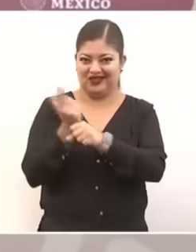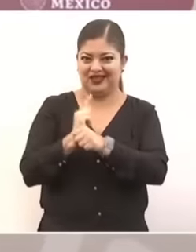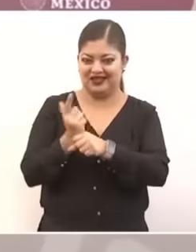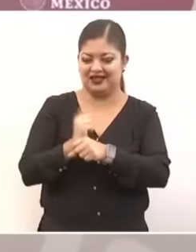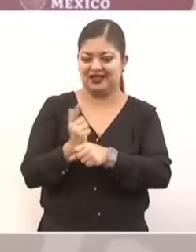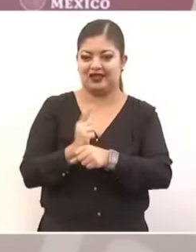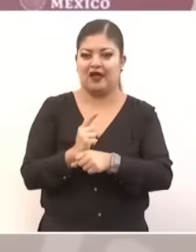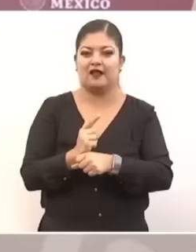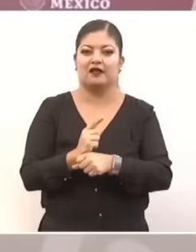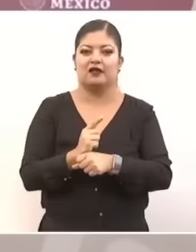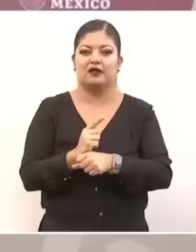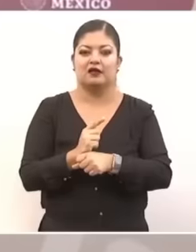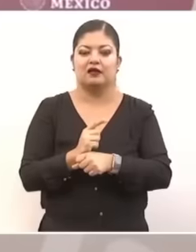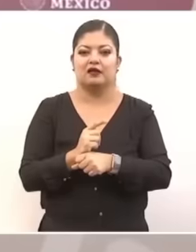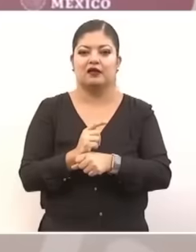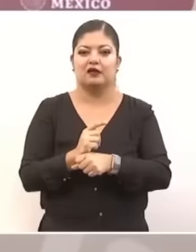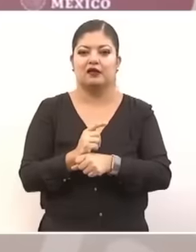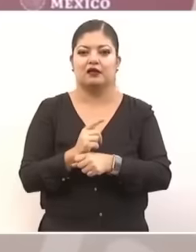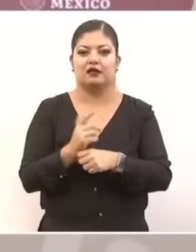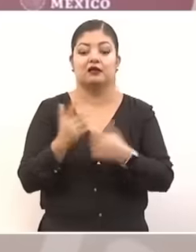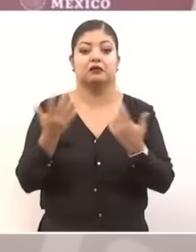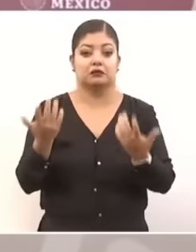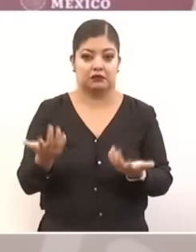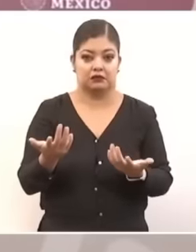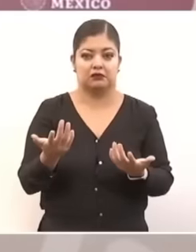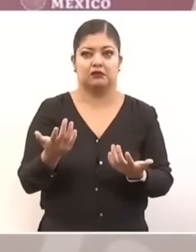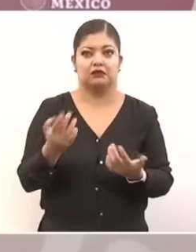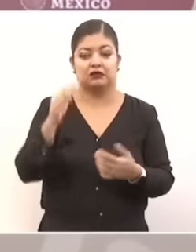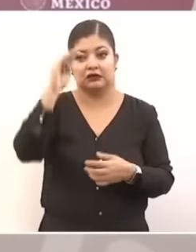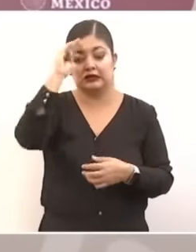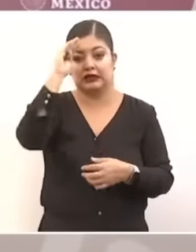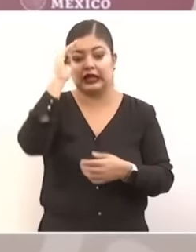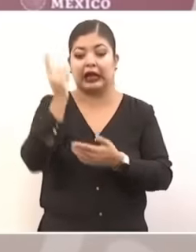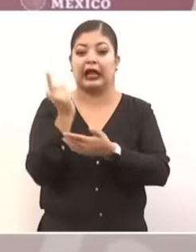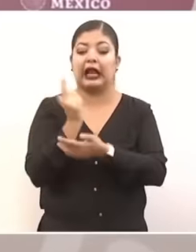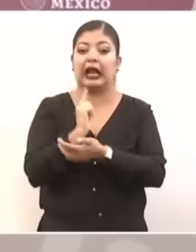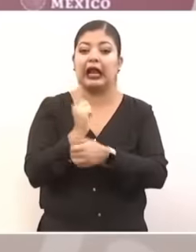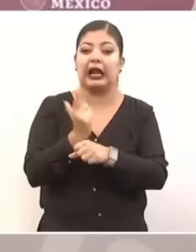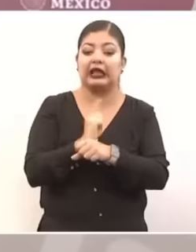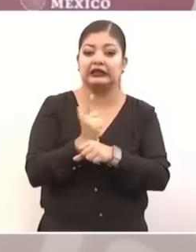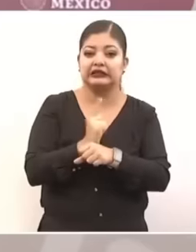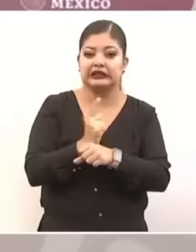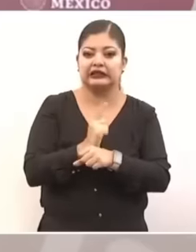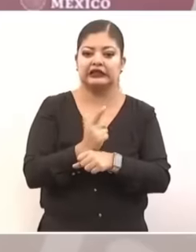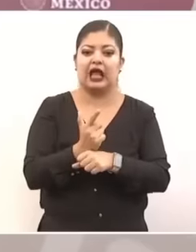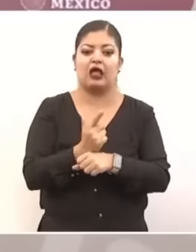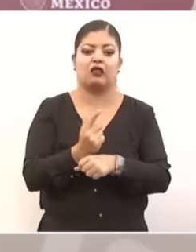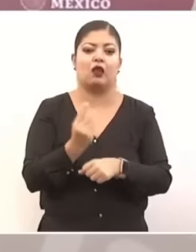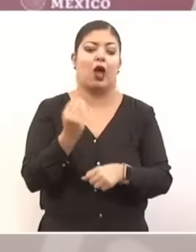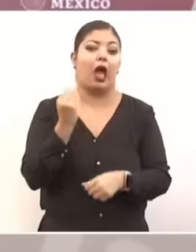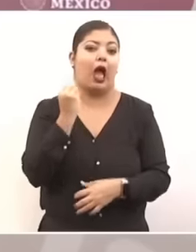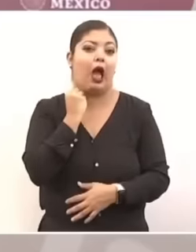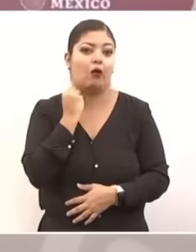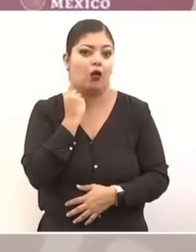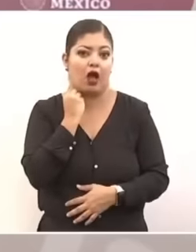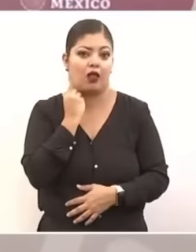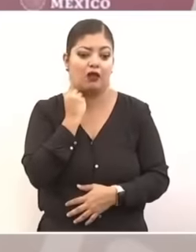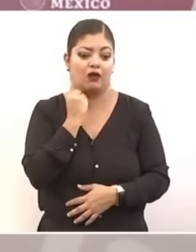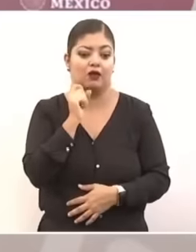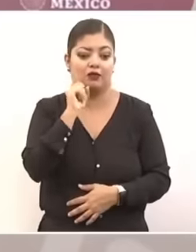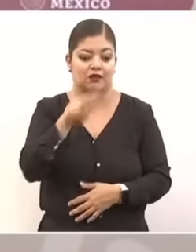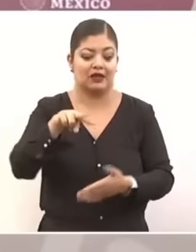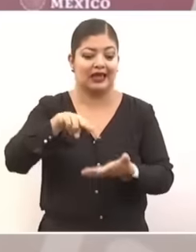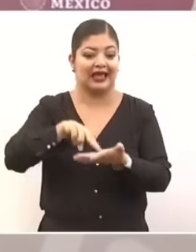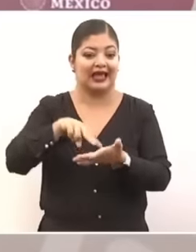Entonces se piensa, no, el licenciado es el abogado, no, también el